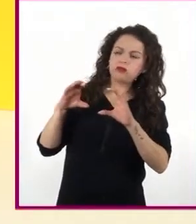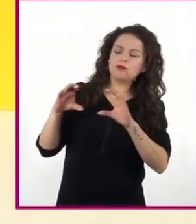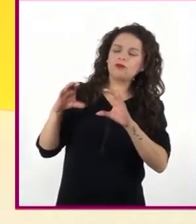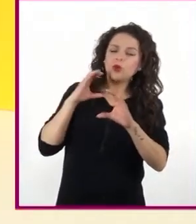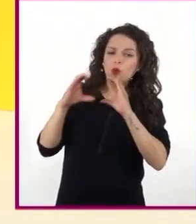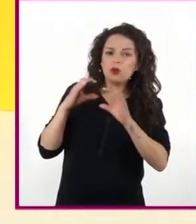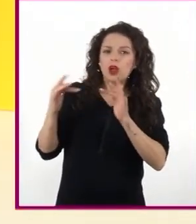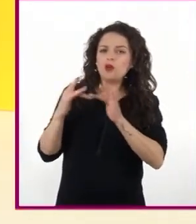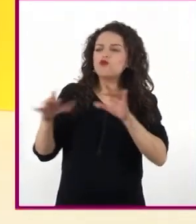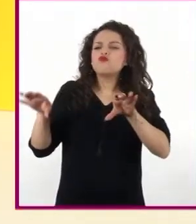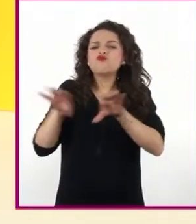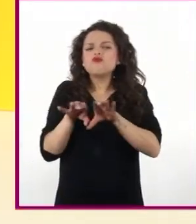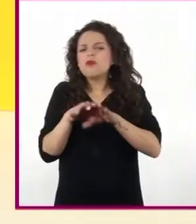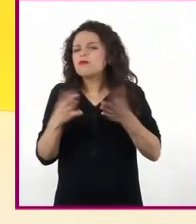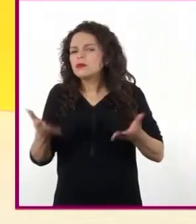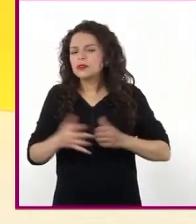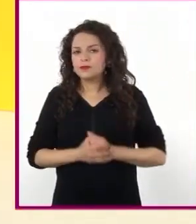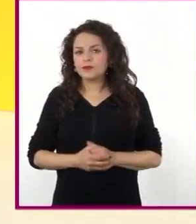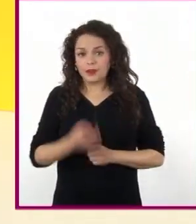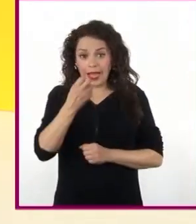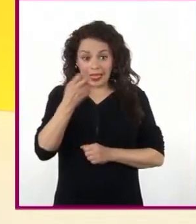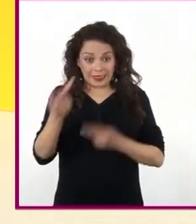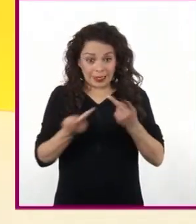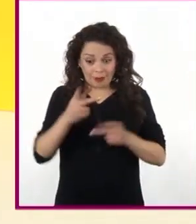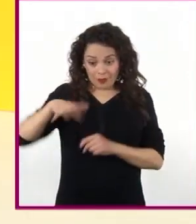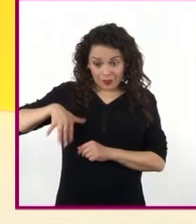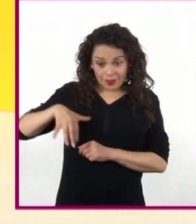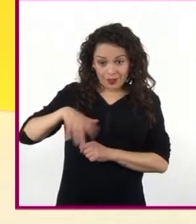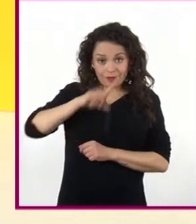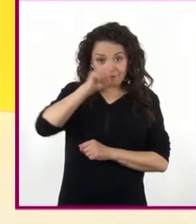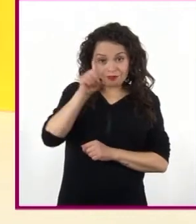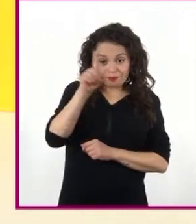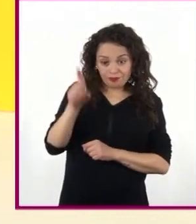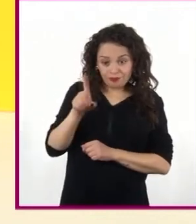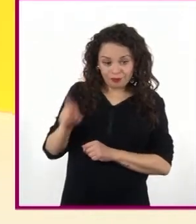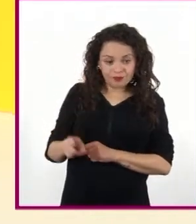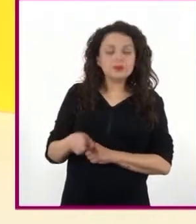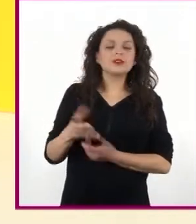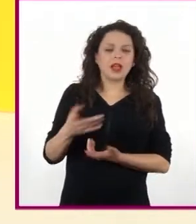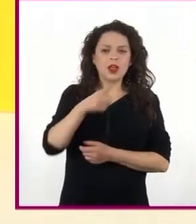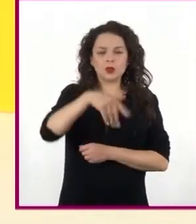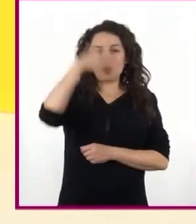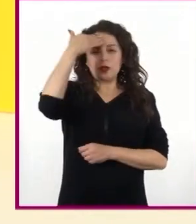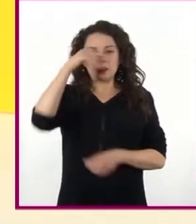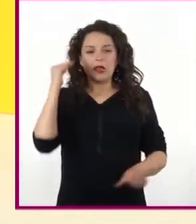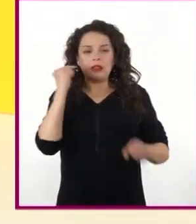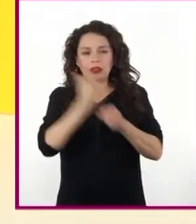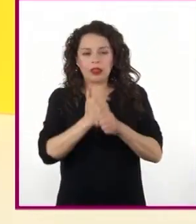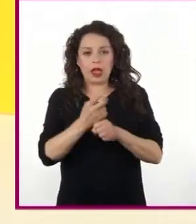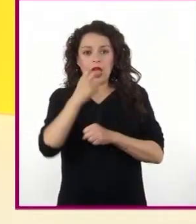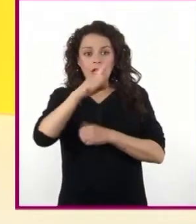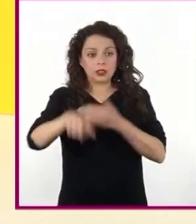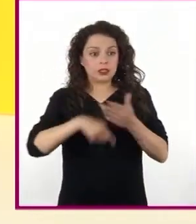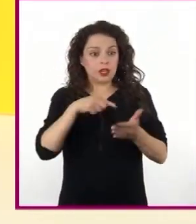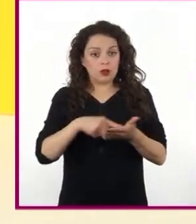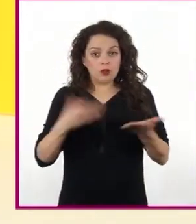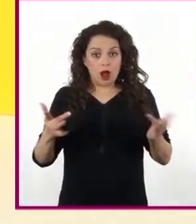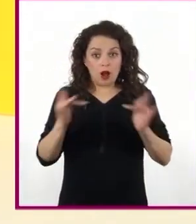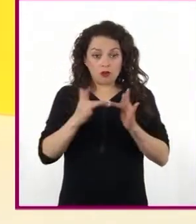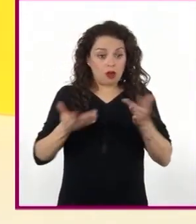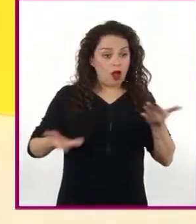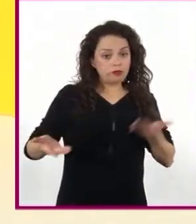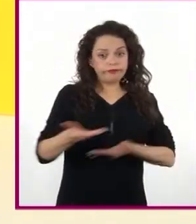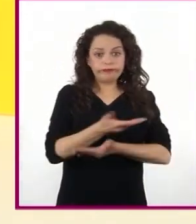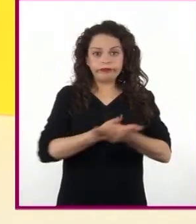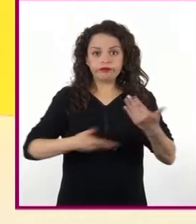Con base en las preguntas anteriores, pueden darse cuenta de que en sus espacios de convivencia, así como en sus entornos, prevalece